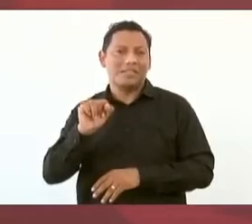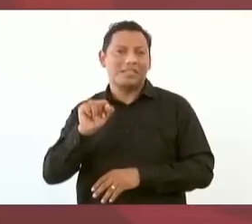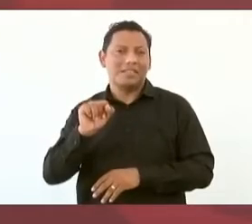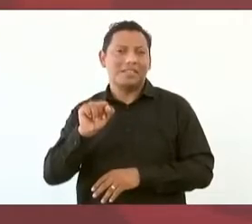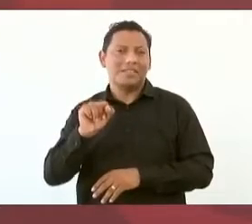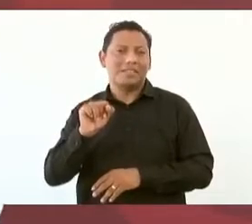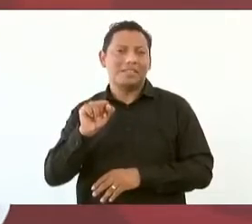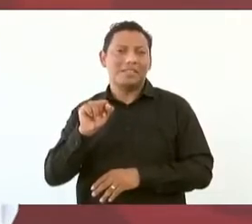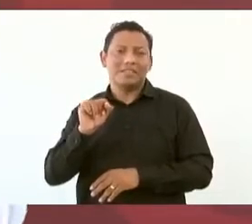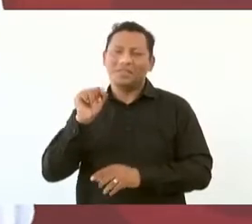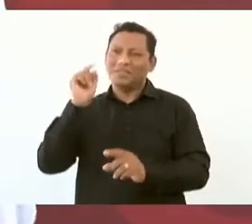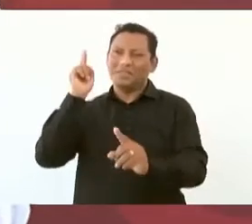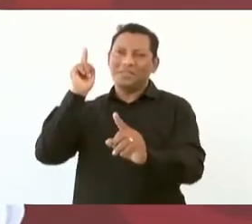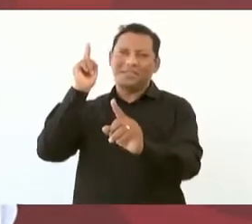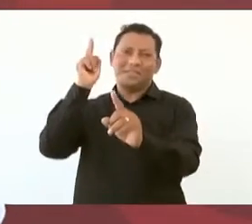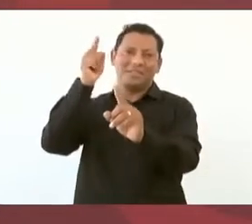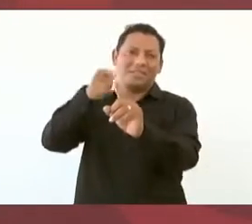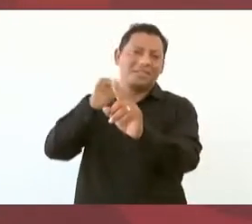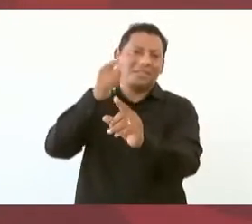pura recta,